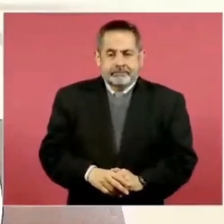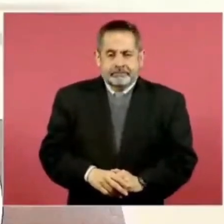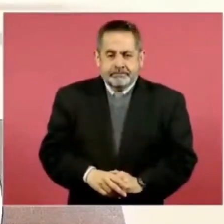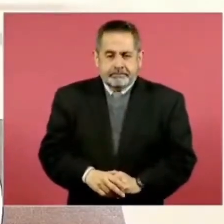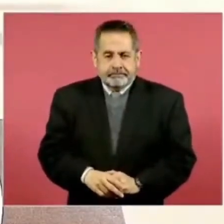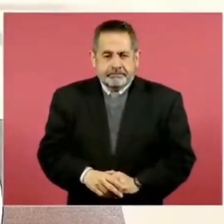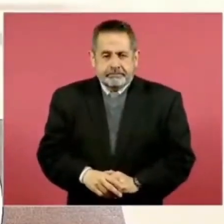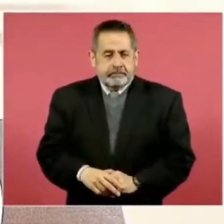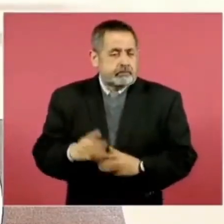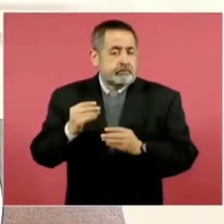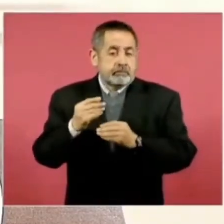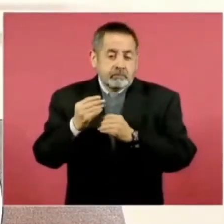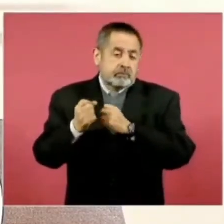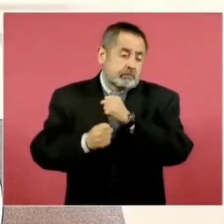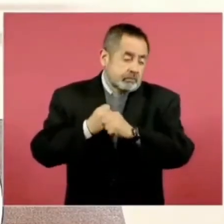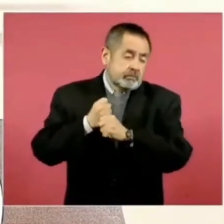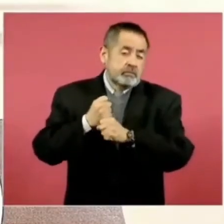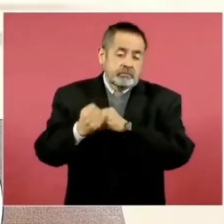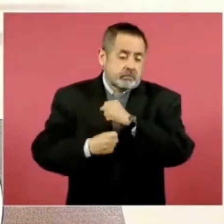Durante muchísimo tiempo,